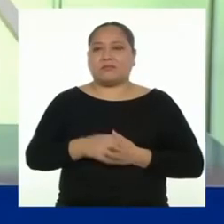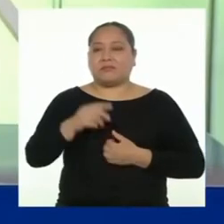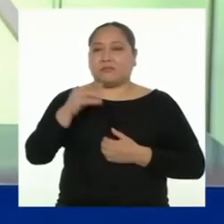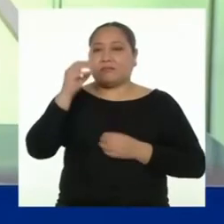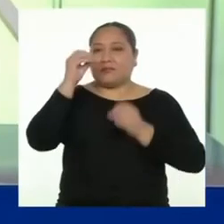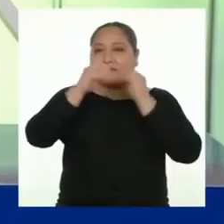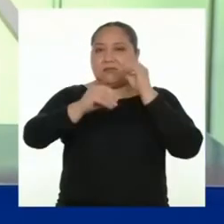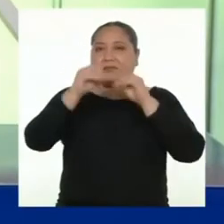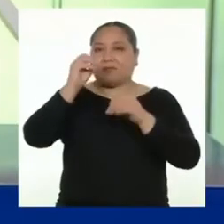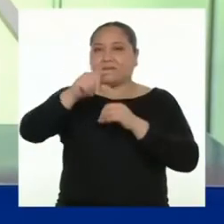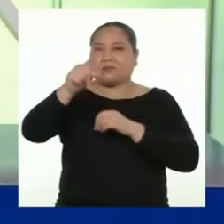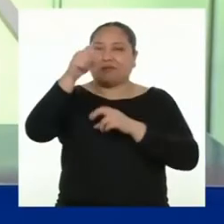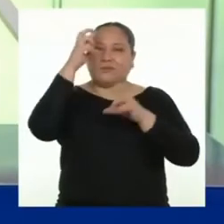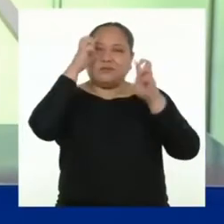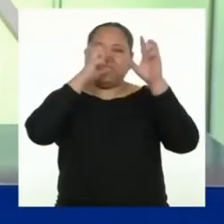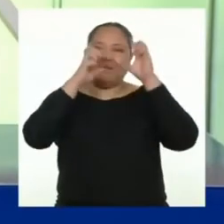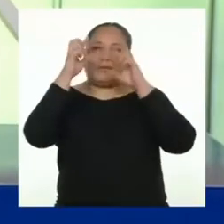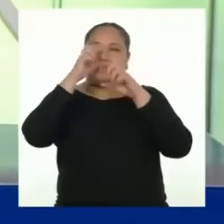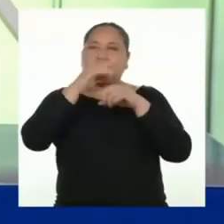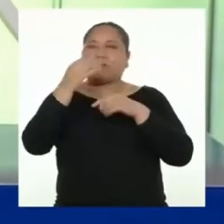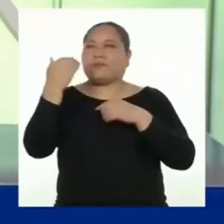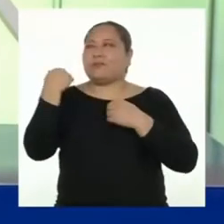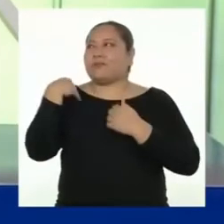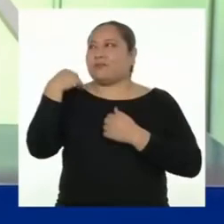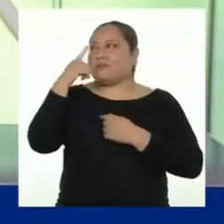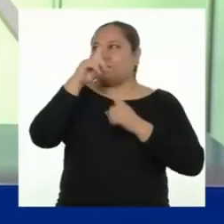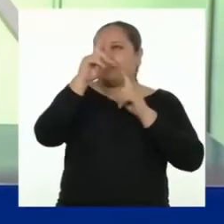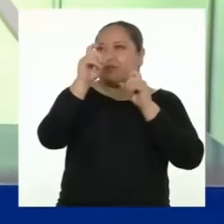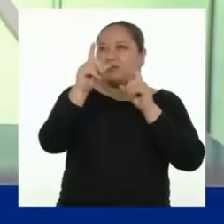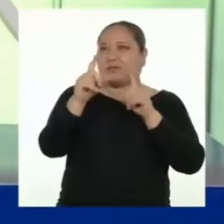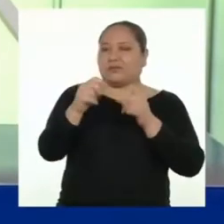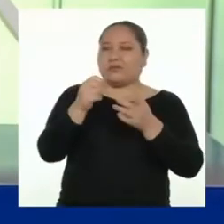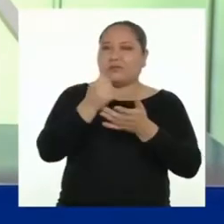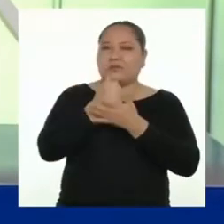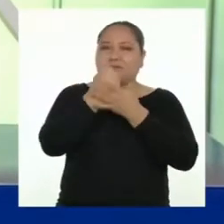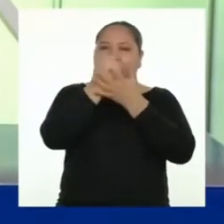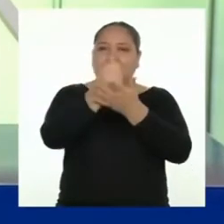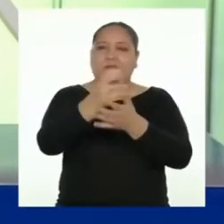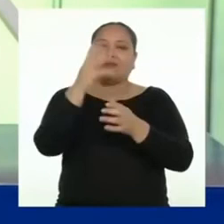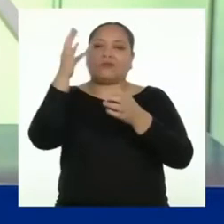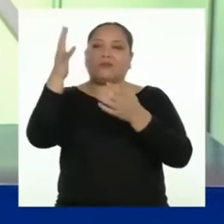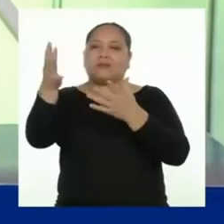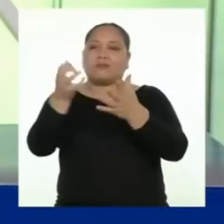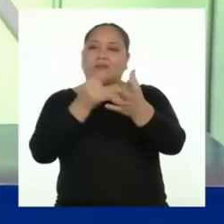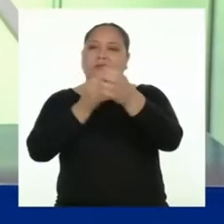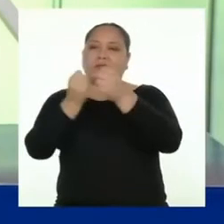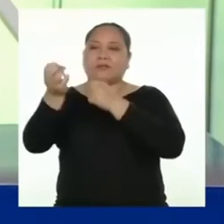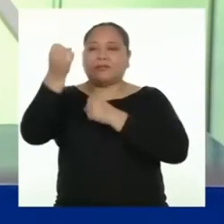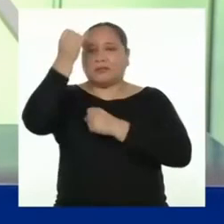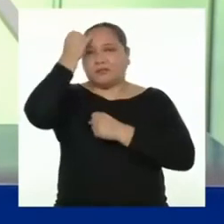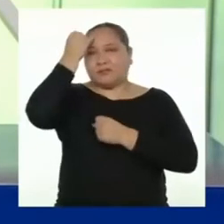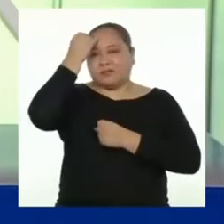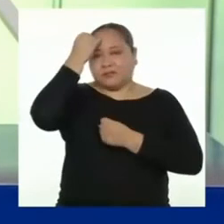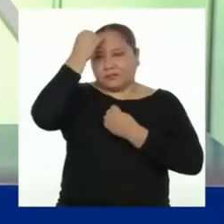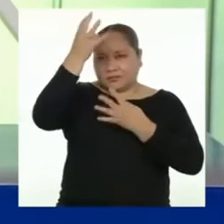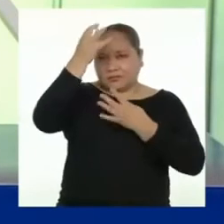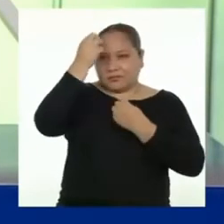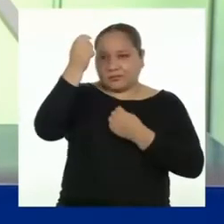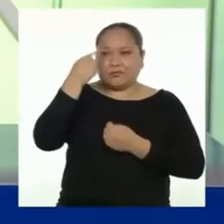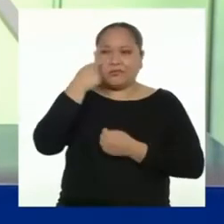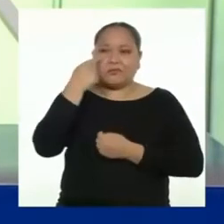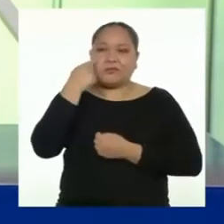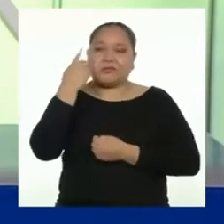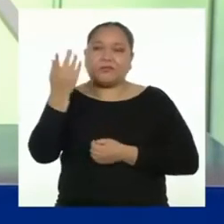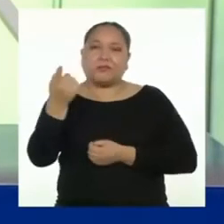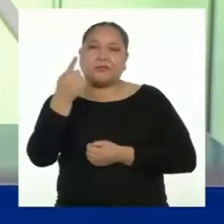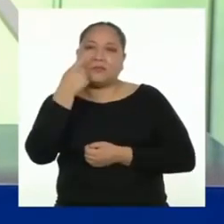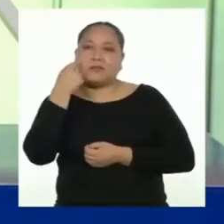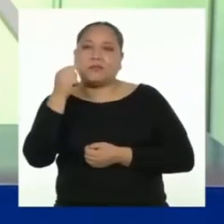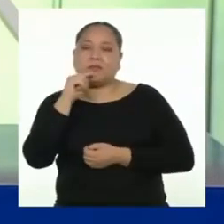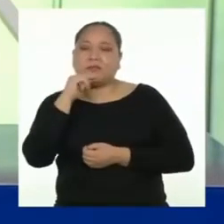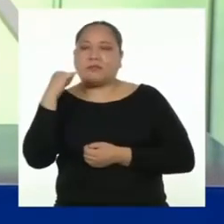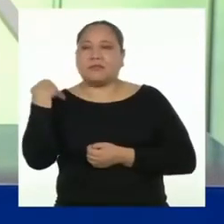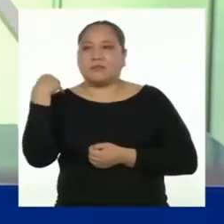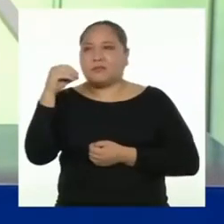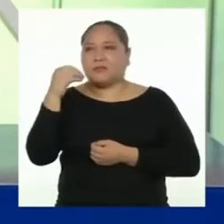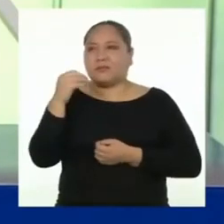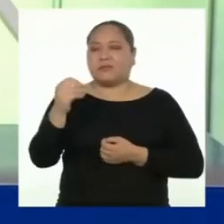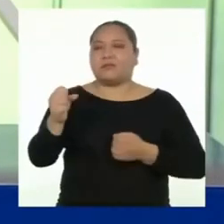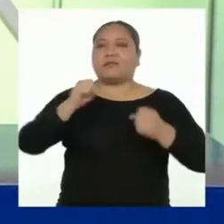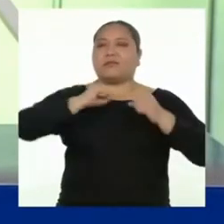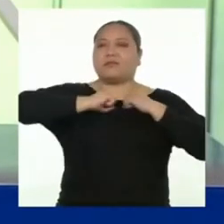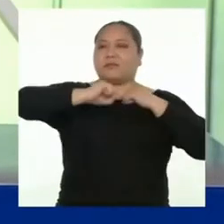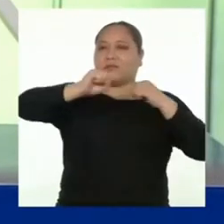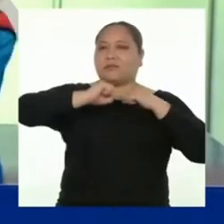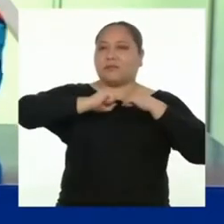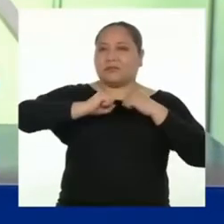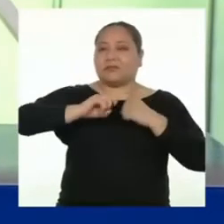Al plantear estas interrogantes tuvimos en cuenta que las preguntas ayuden a obtener información para conocer lo que piensan las y los adolescentes sobre la